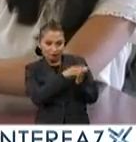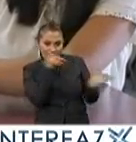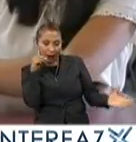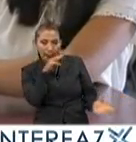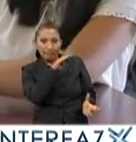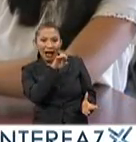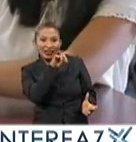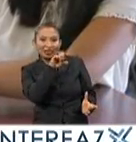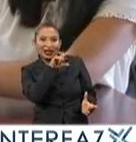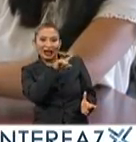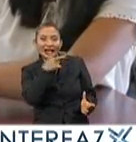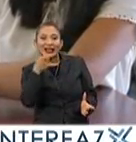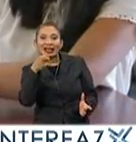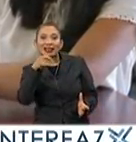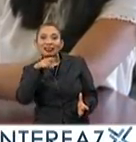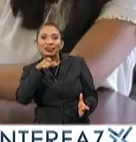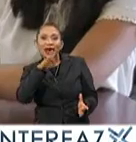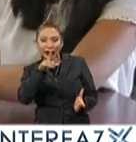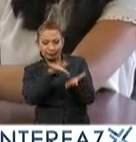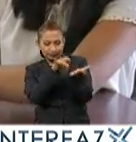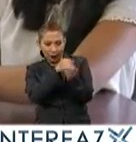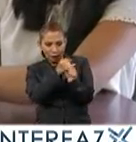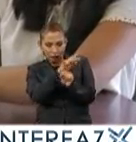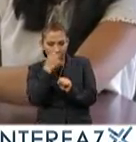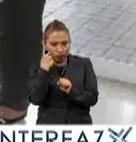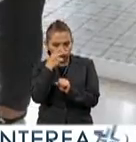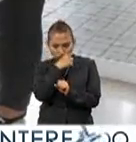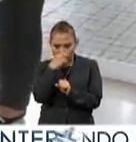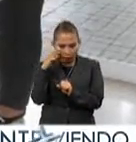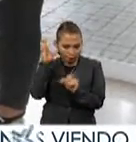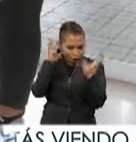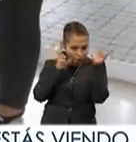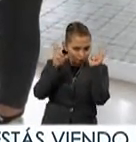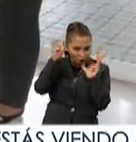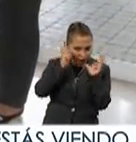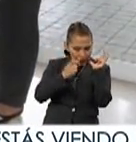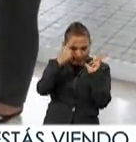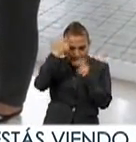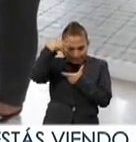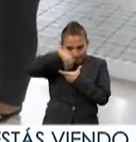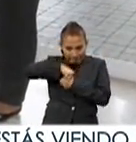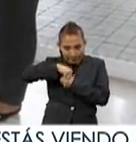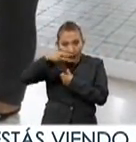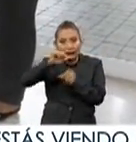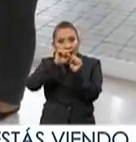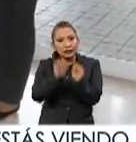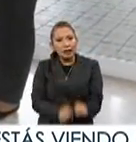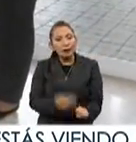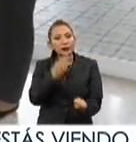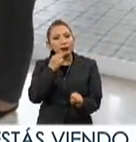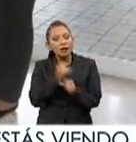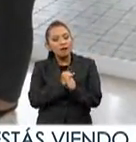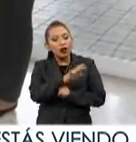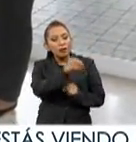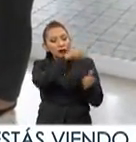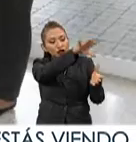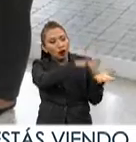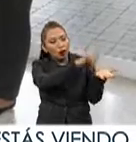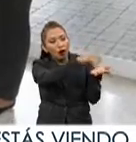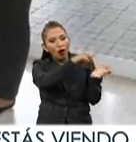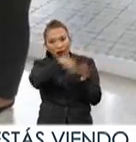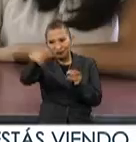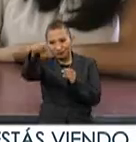de Bandel y Grinder, el cual recopila información visual, auditiva y kinestésica, el sistema funciona con información obtenida